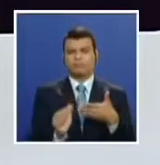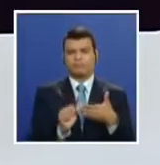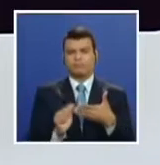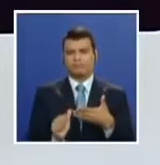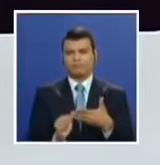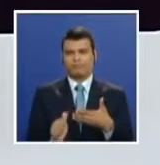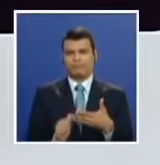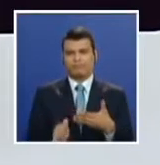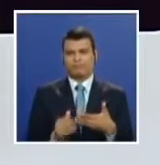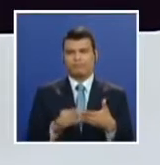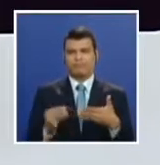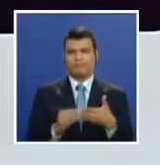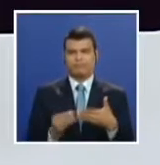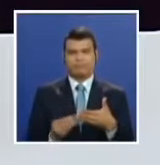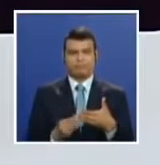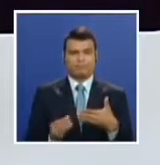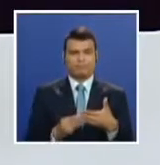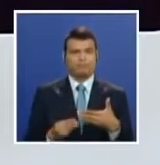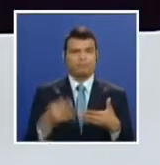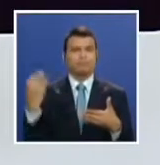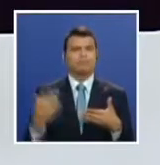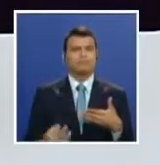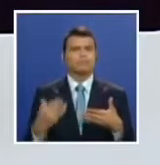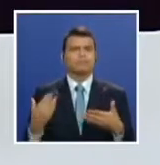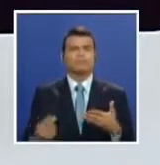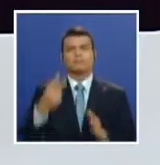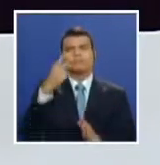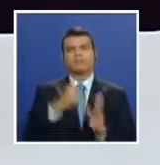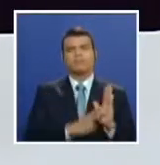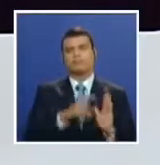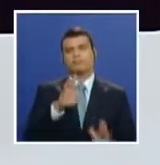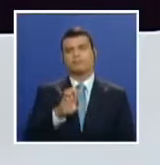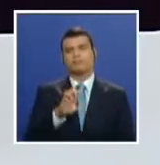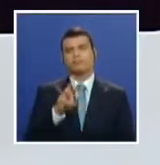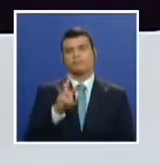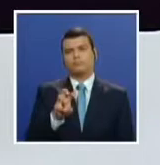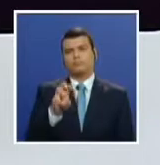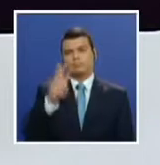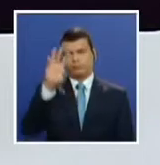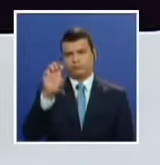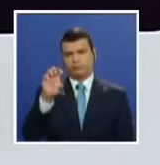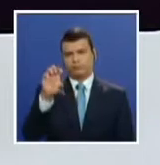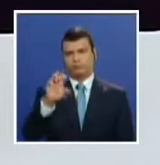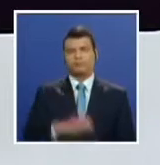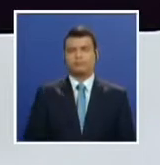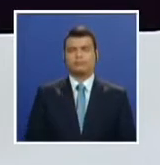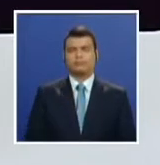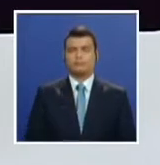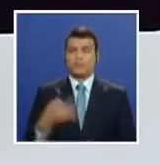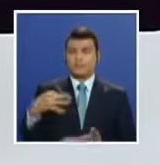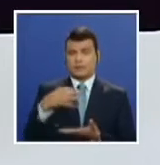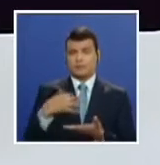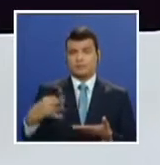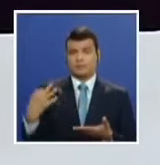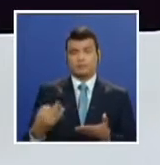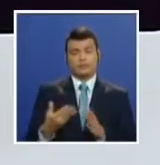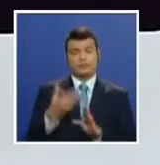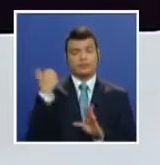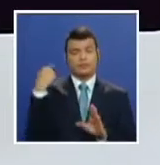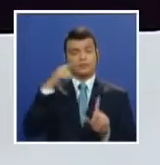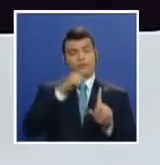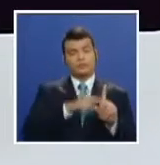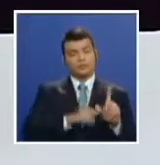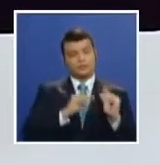del dólar para el día de hoy armando mire está en dos mil 989 pesos por lo menos hace un mes